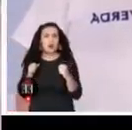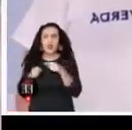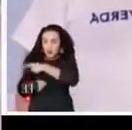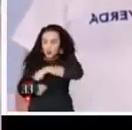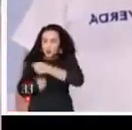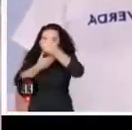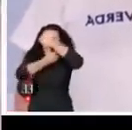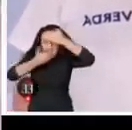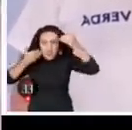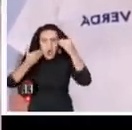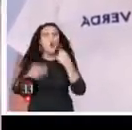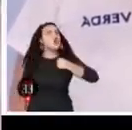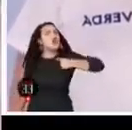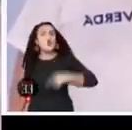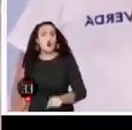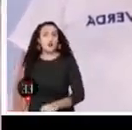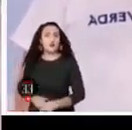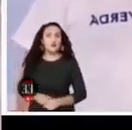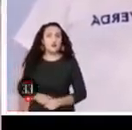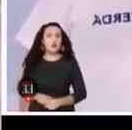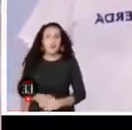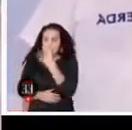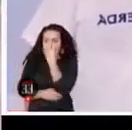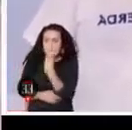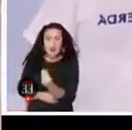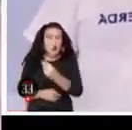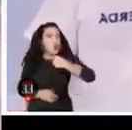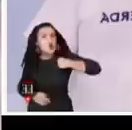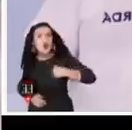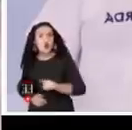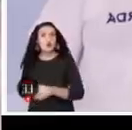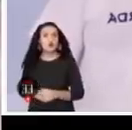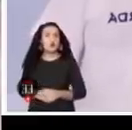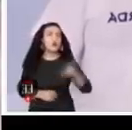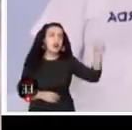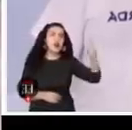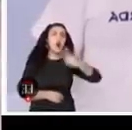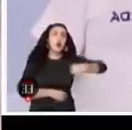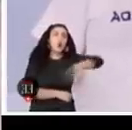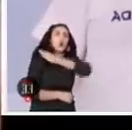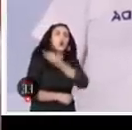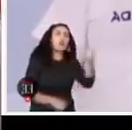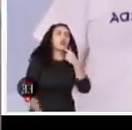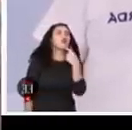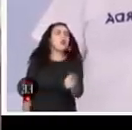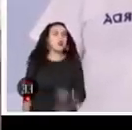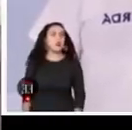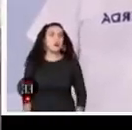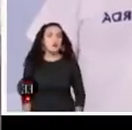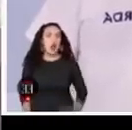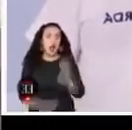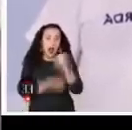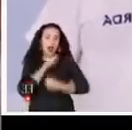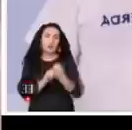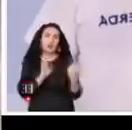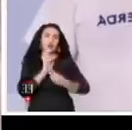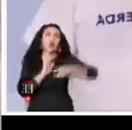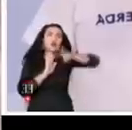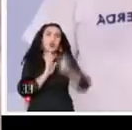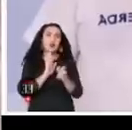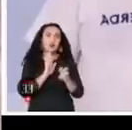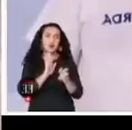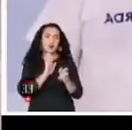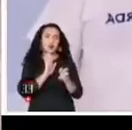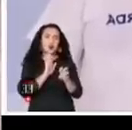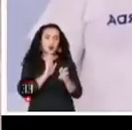no eran delincuentes como tal vez lo dijo uribe en el 2008 si los jóvenes que